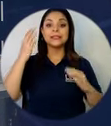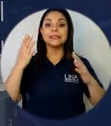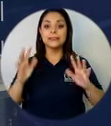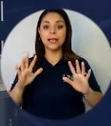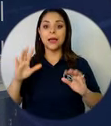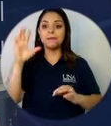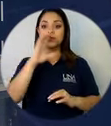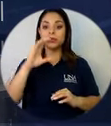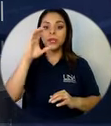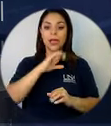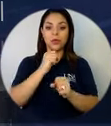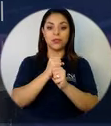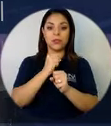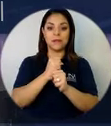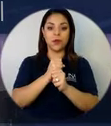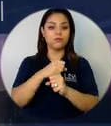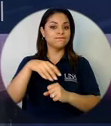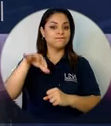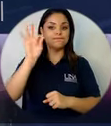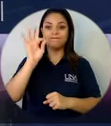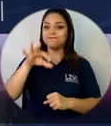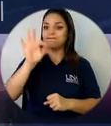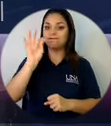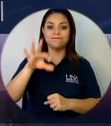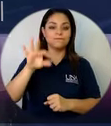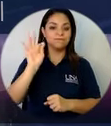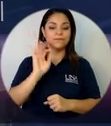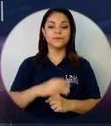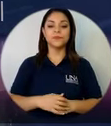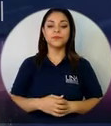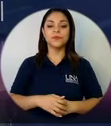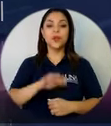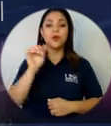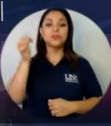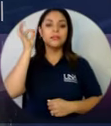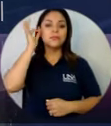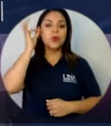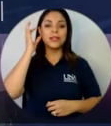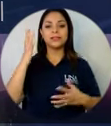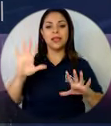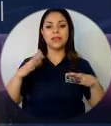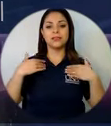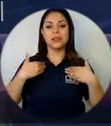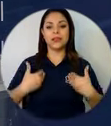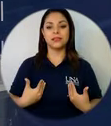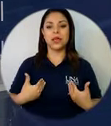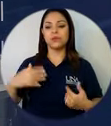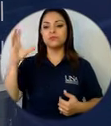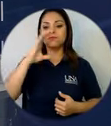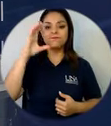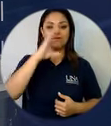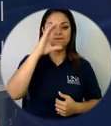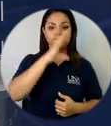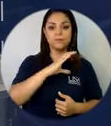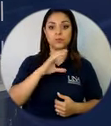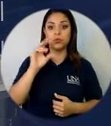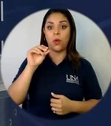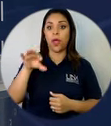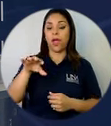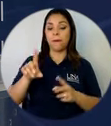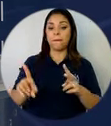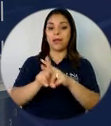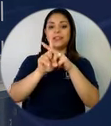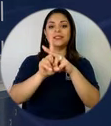que ya estaban buscando trabajo y no lo conseguían. Otras simplemente se cansaron de buscar, ¿verdad?, porque